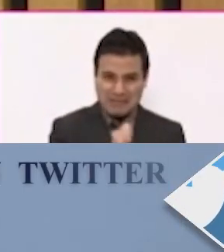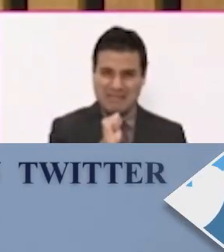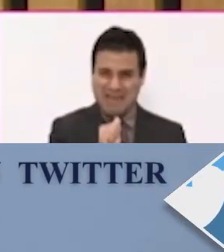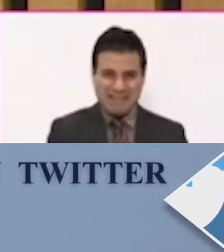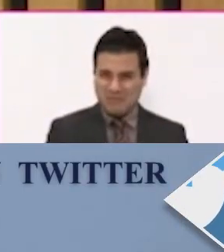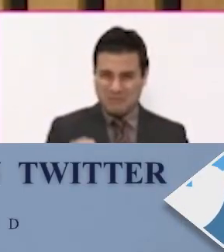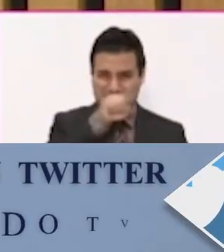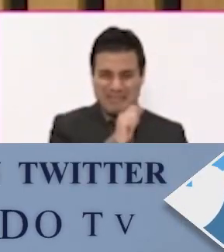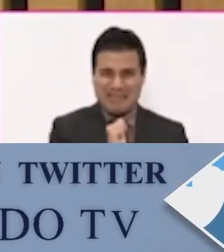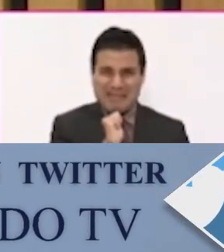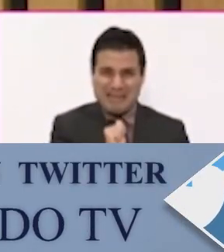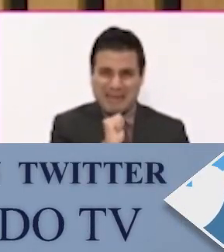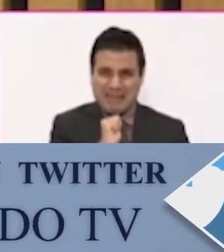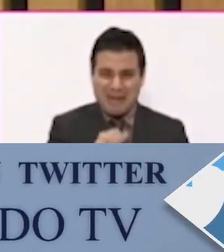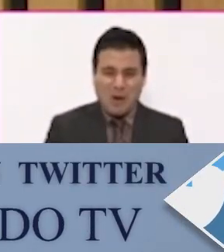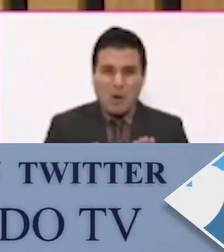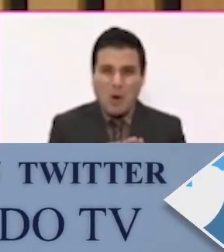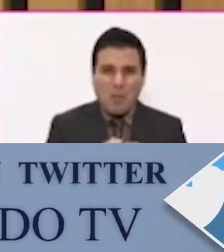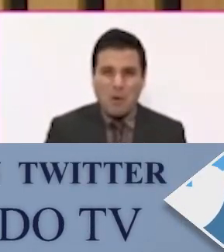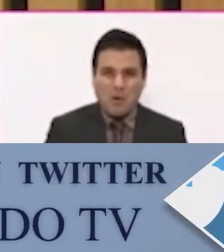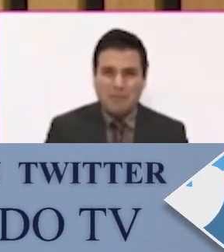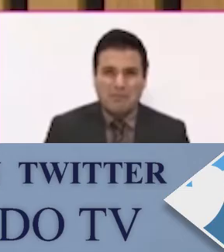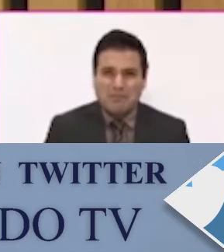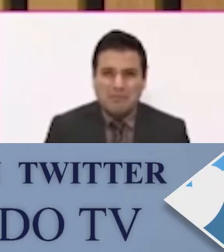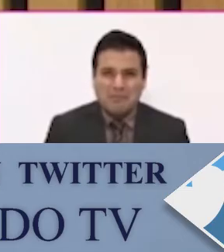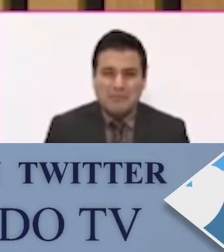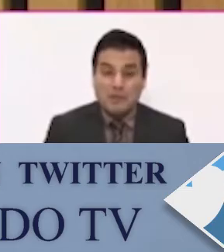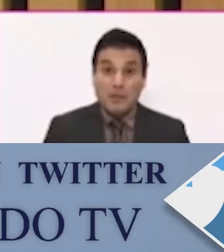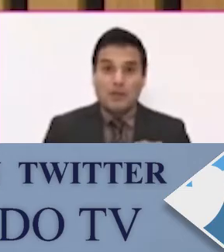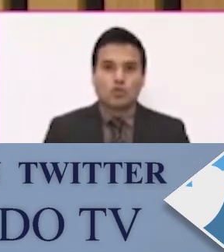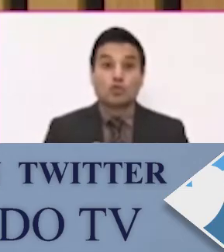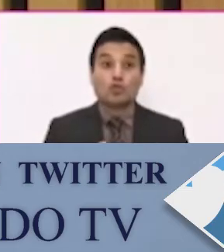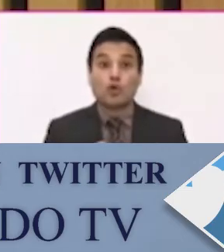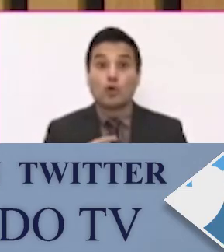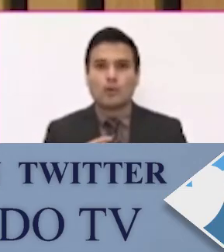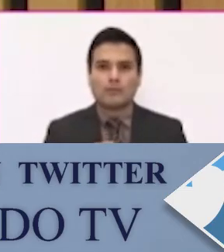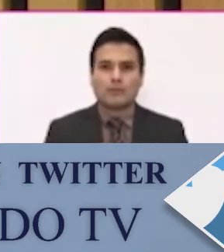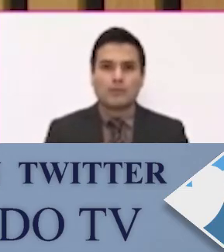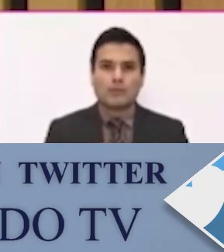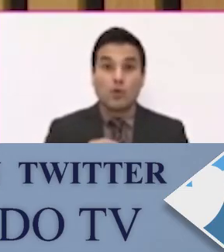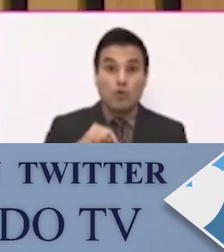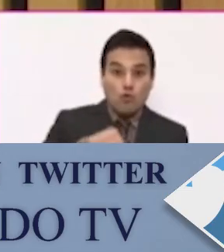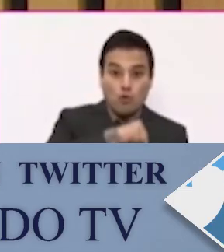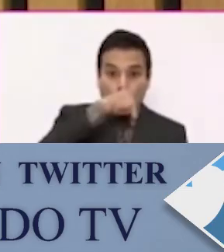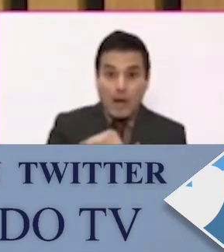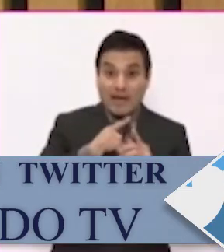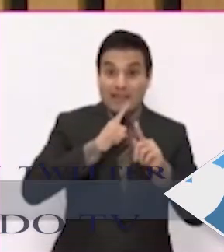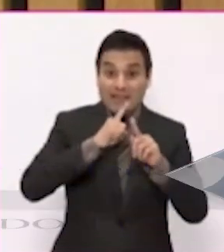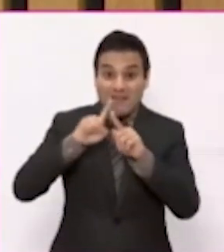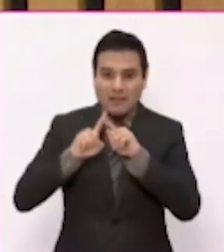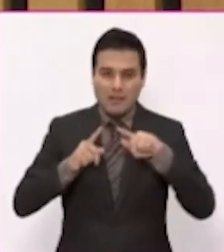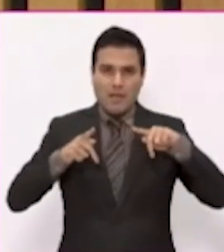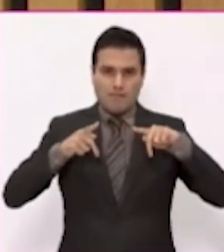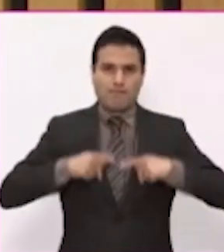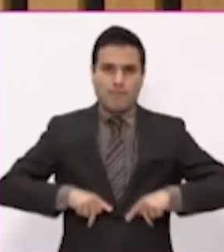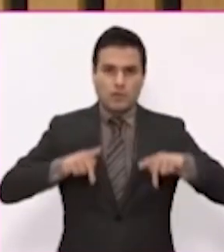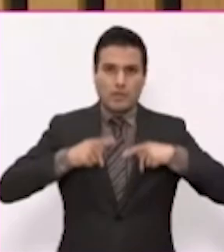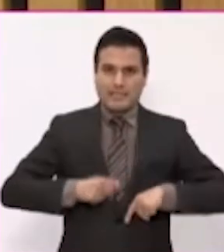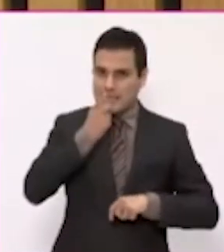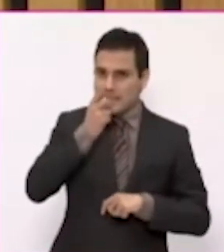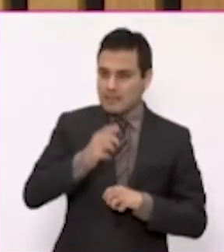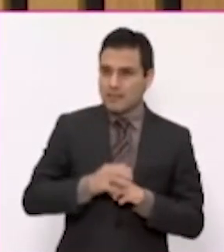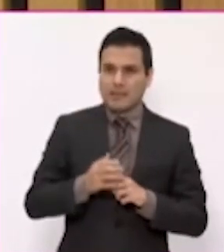tipo. No hay lugar del país al que vaya donde no me exijan que hagamos realidad la renuncia de